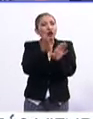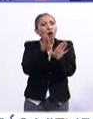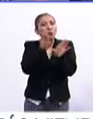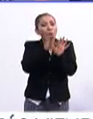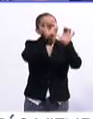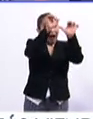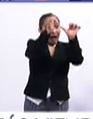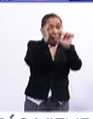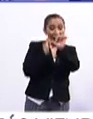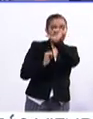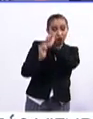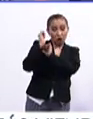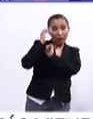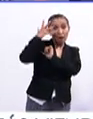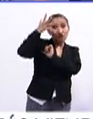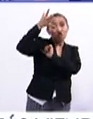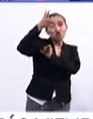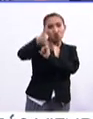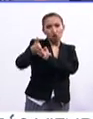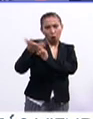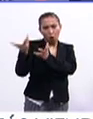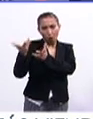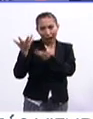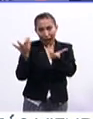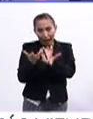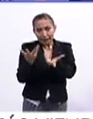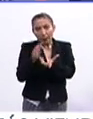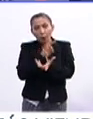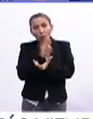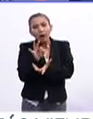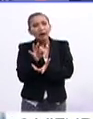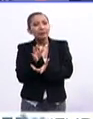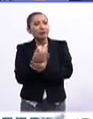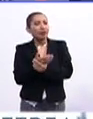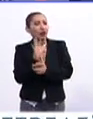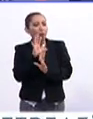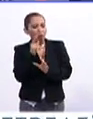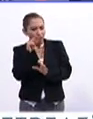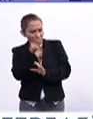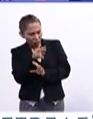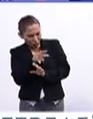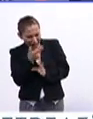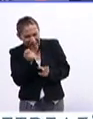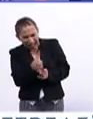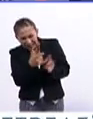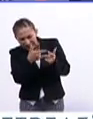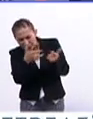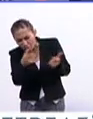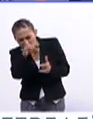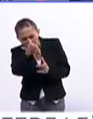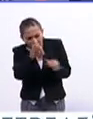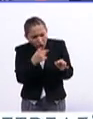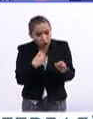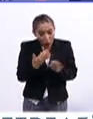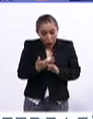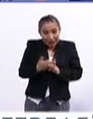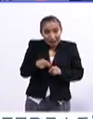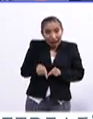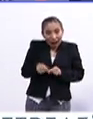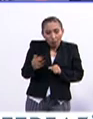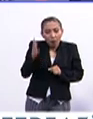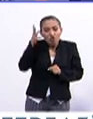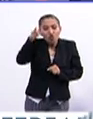las arqueologías del futuro pueden ser como pequeñas huellas o vestigios o señales de lo que estamos viviendo ahora,